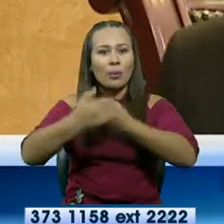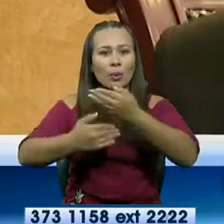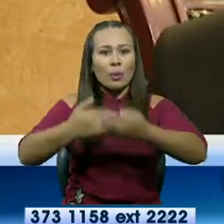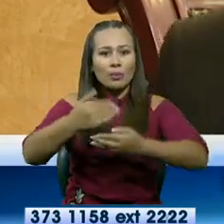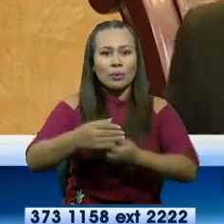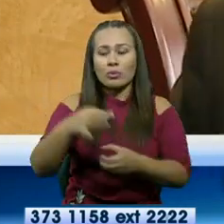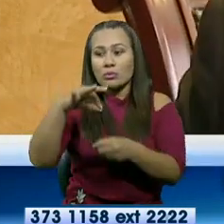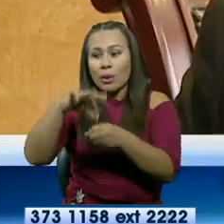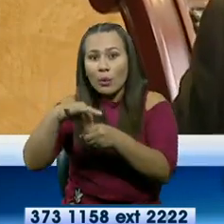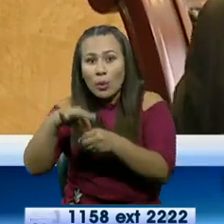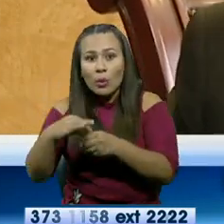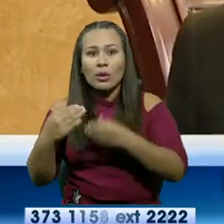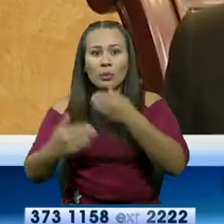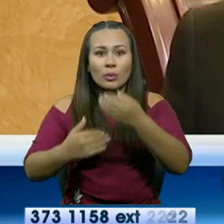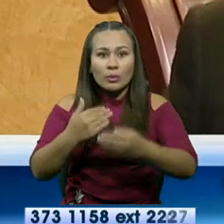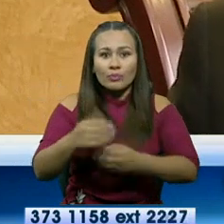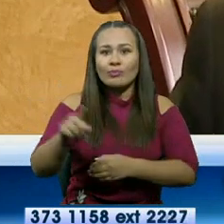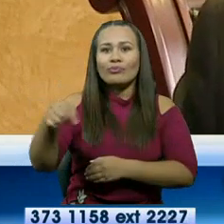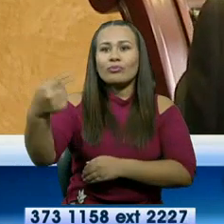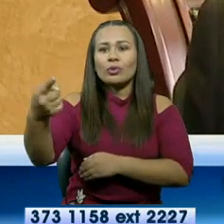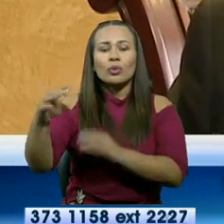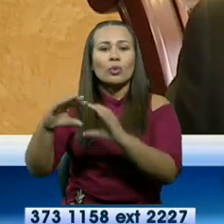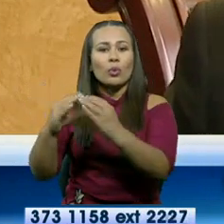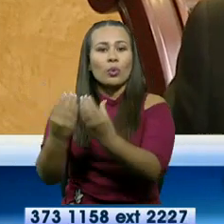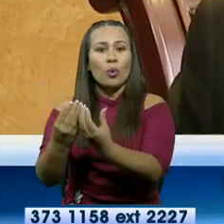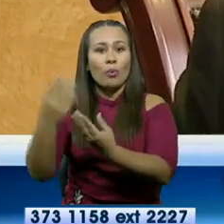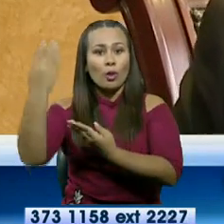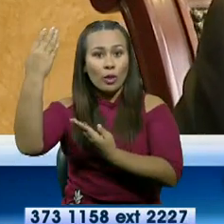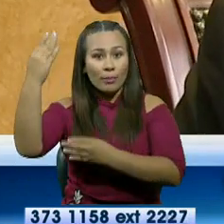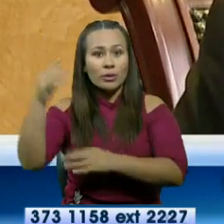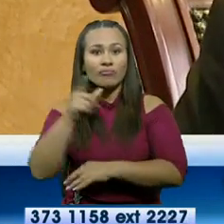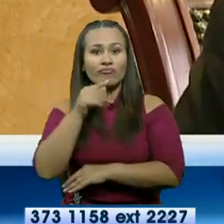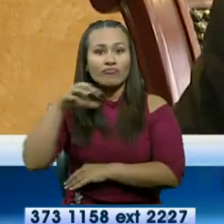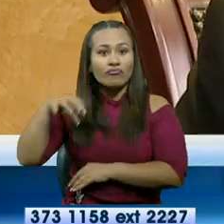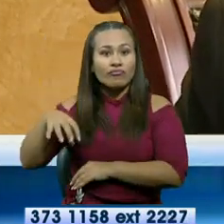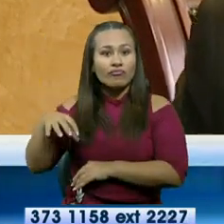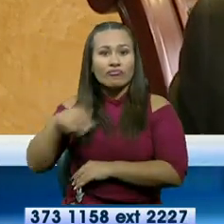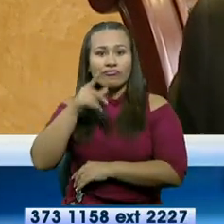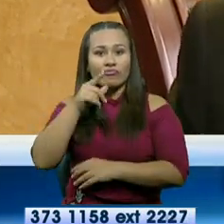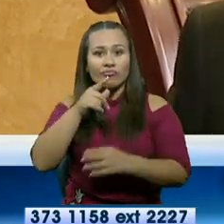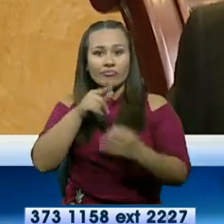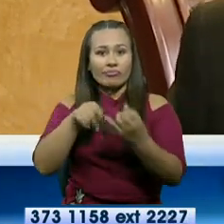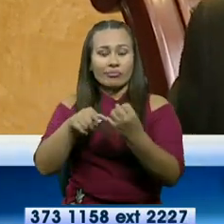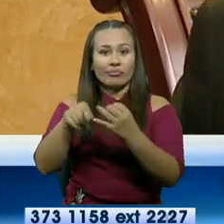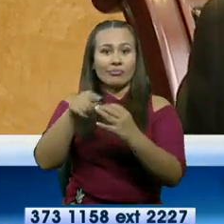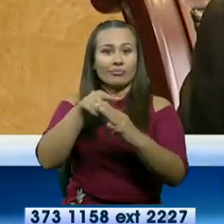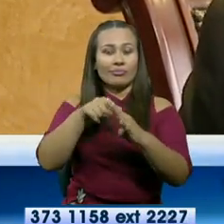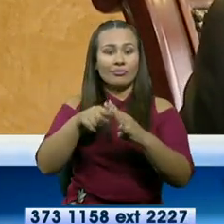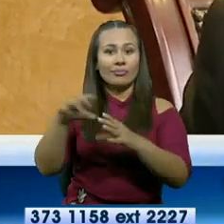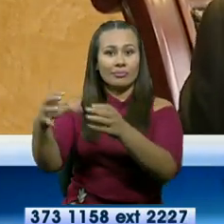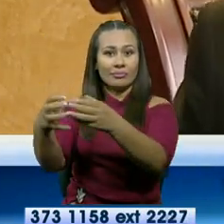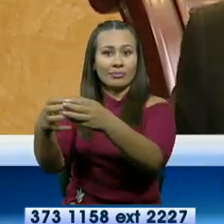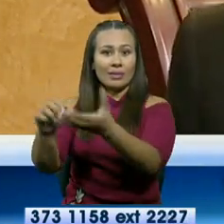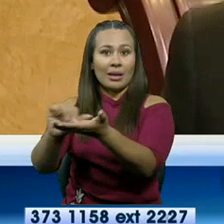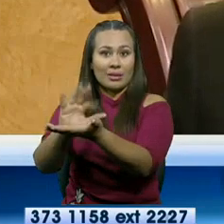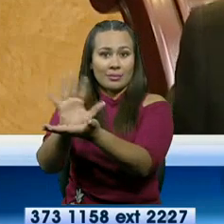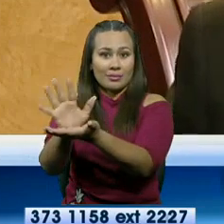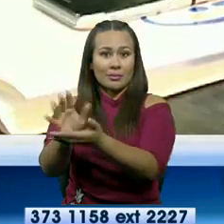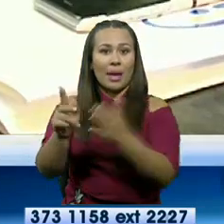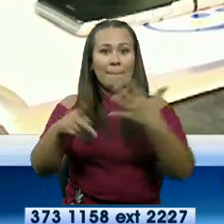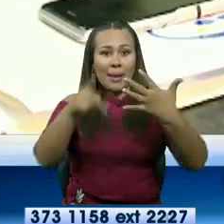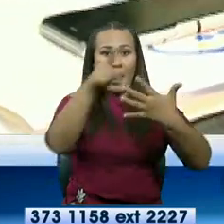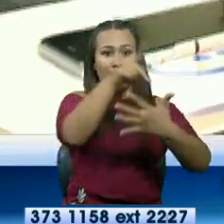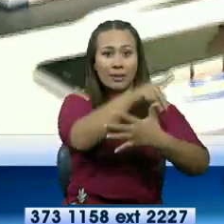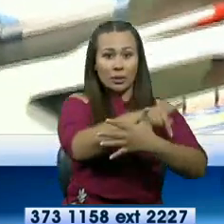y votadas por la otra función del Estado, por el otro poder del Estado, donde están representadas todas las fuerzas políticas de la sociedad, que es el